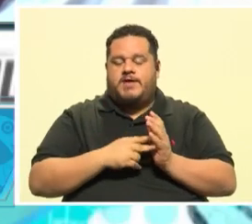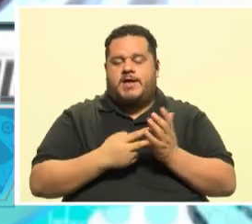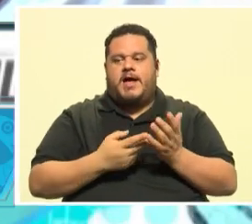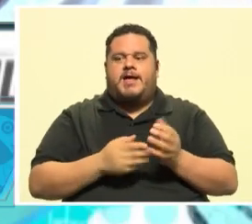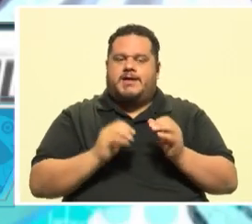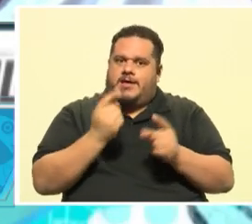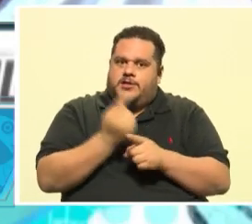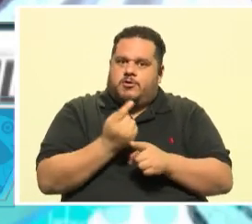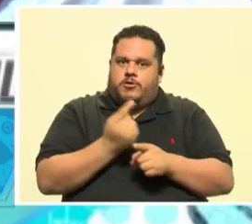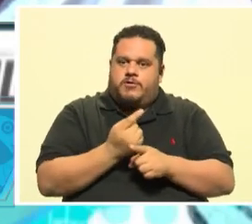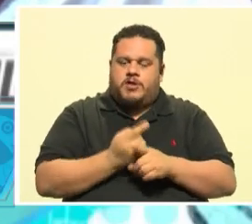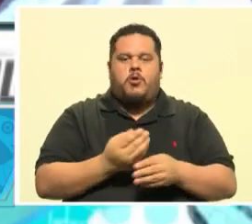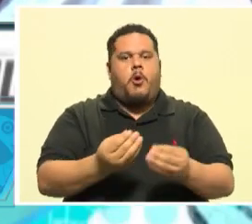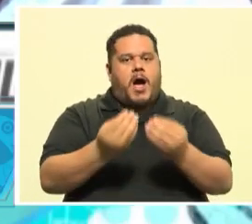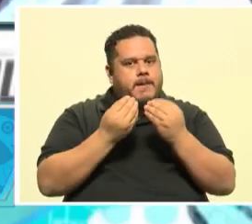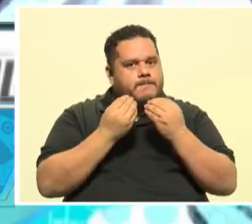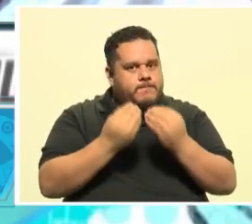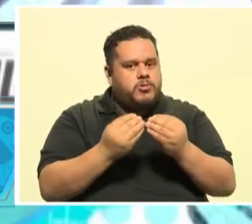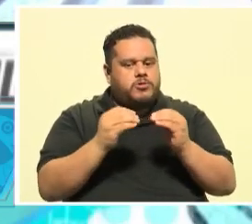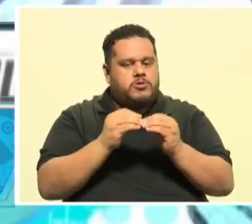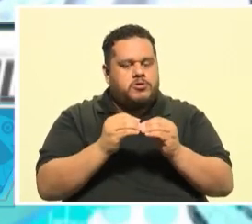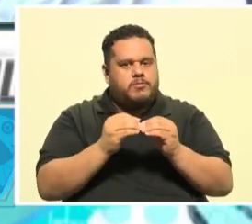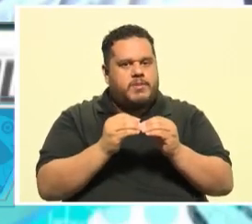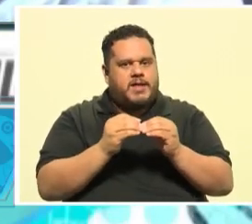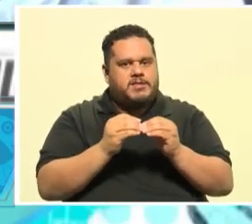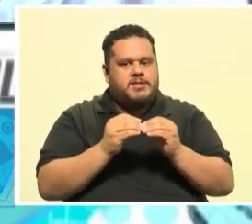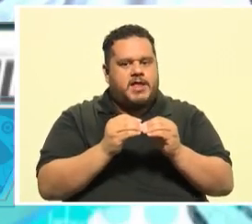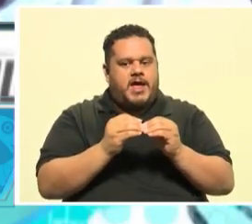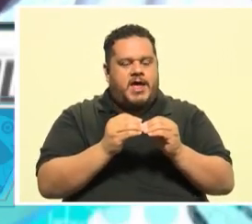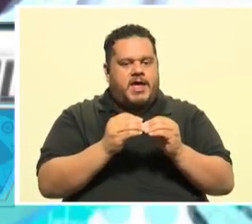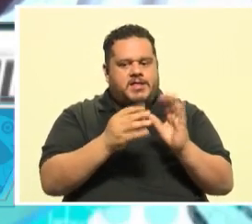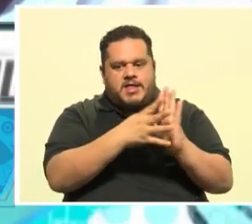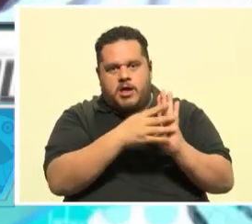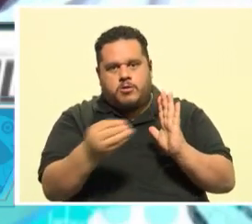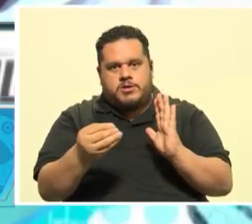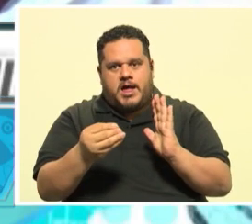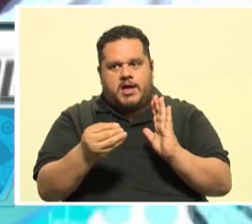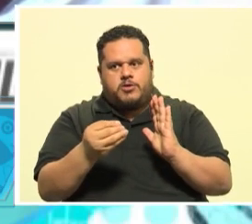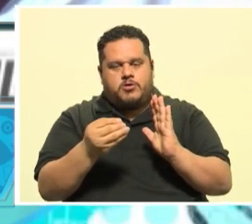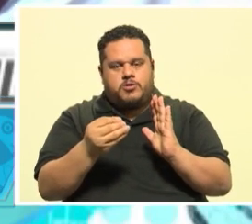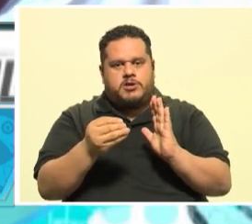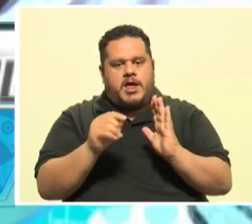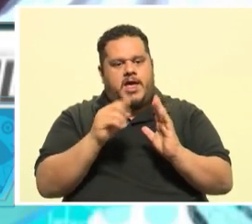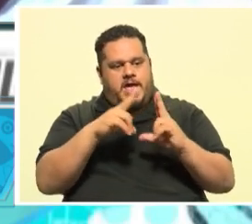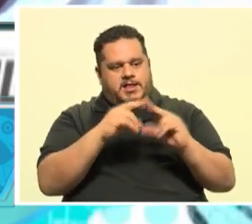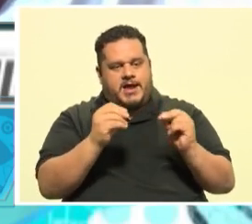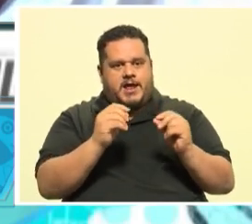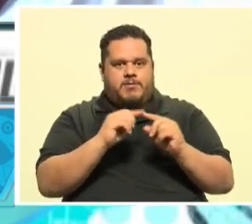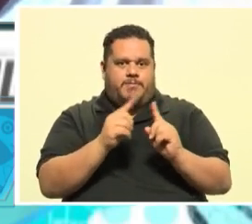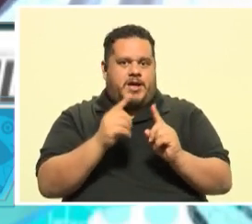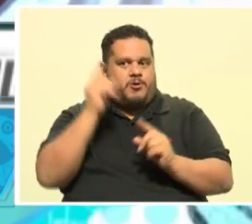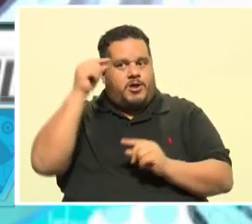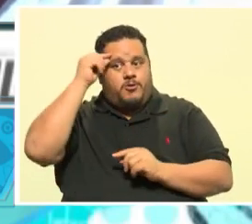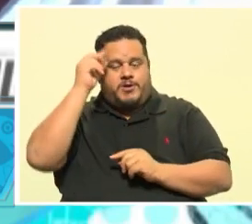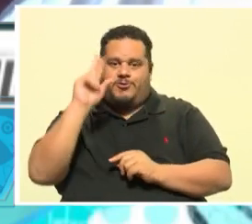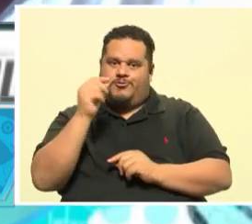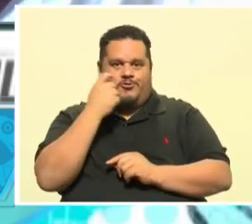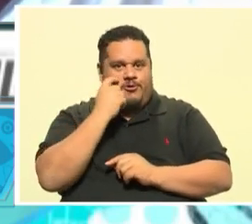una crisis que desborda el Estado salvadoreño y que el presidente Bukele le ha dado un